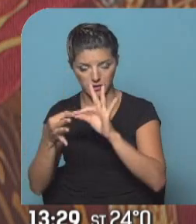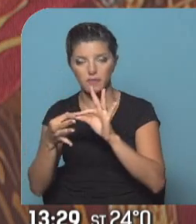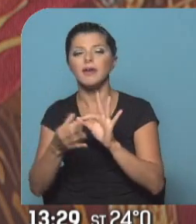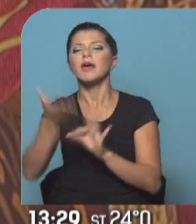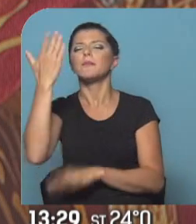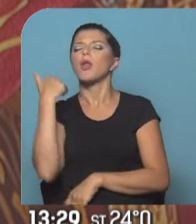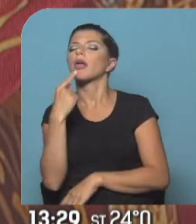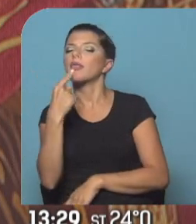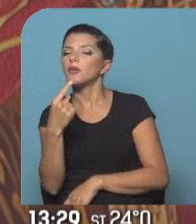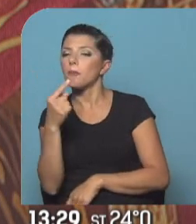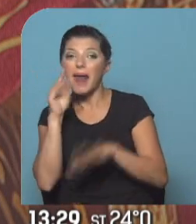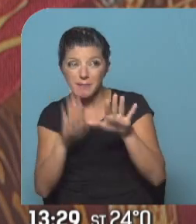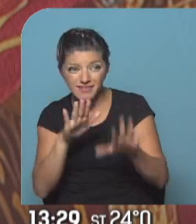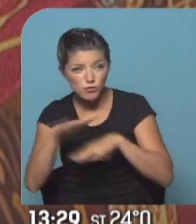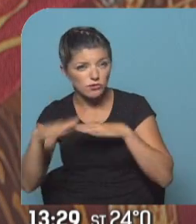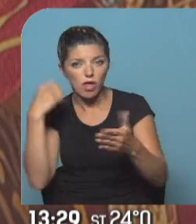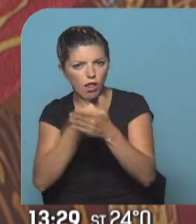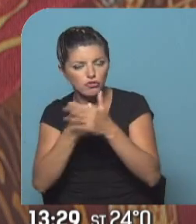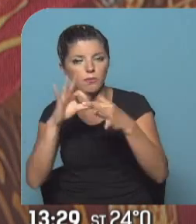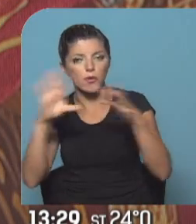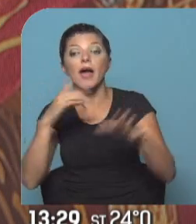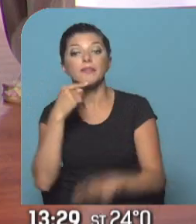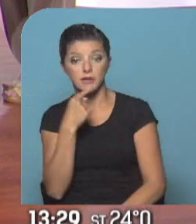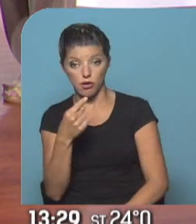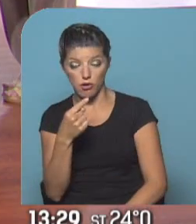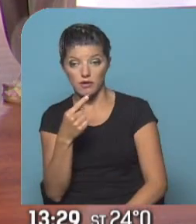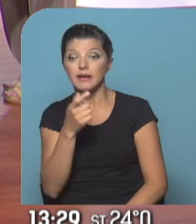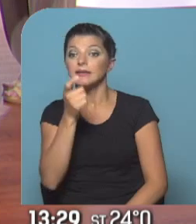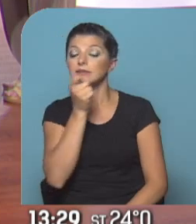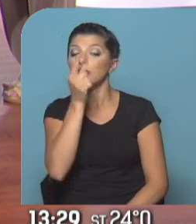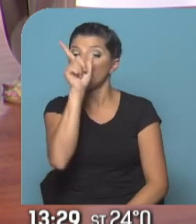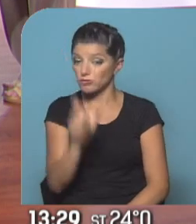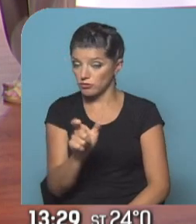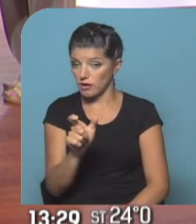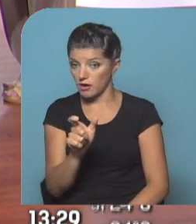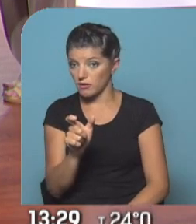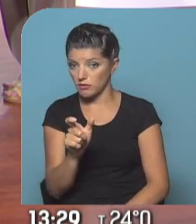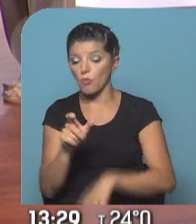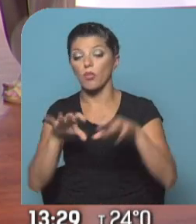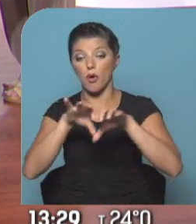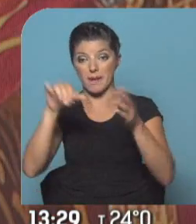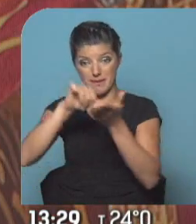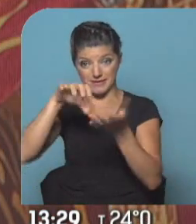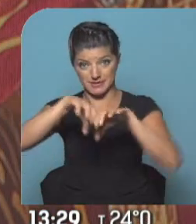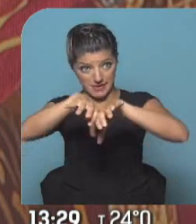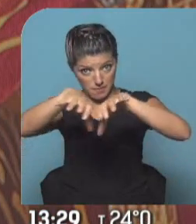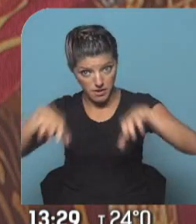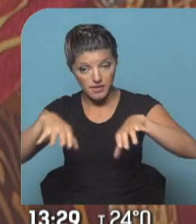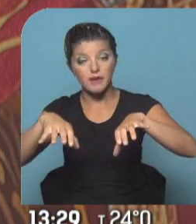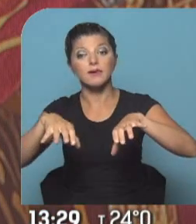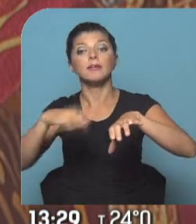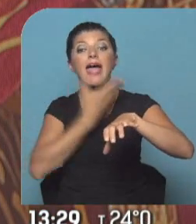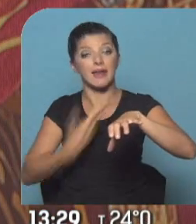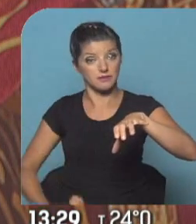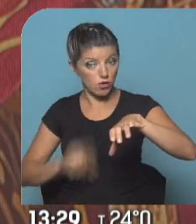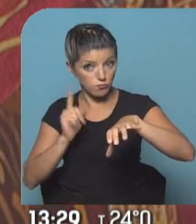ola secesionista? Dijo, bueno, aquel que se aparta de su propio país, es decir, cuando hay una división interna, el Estado queda,